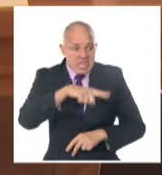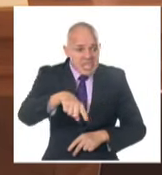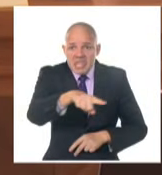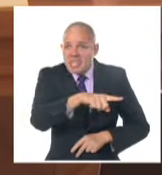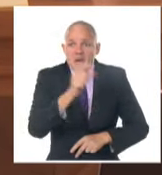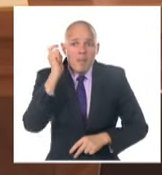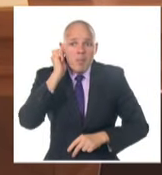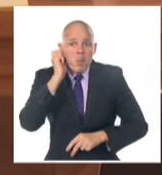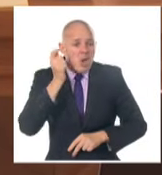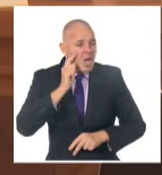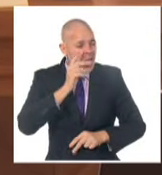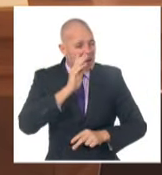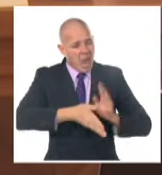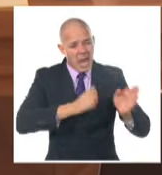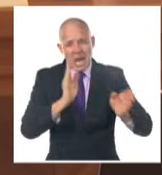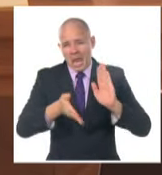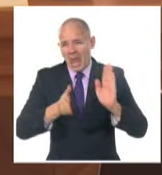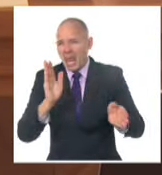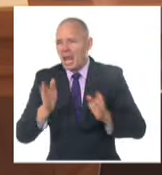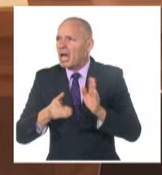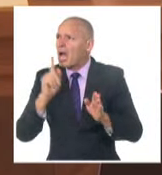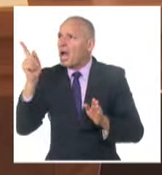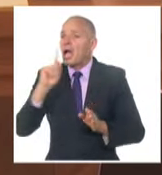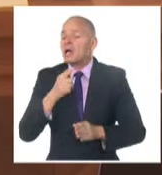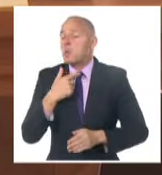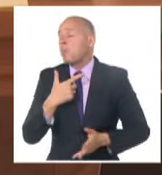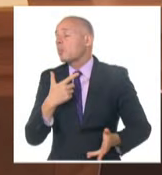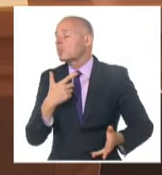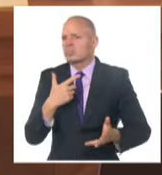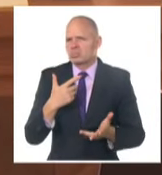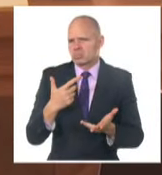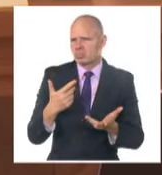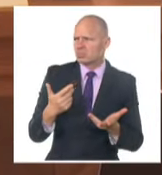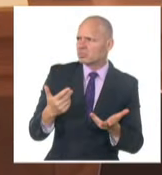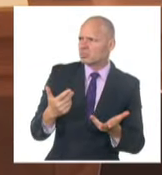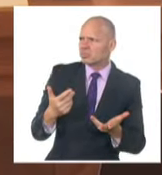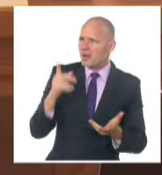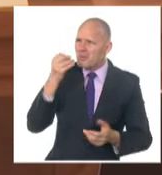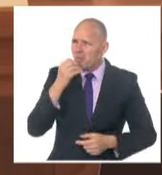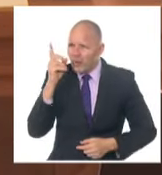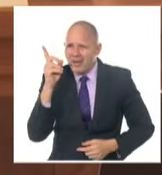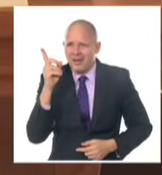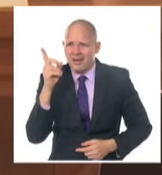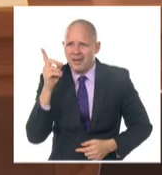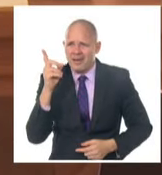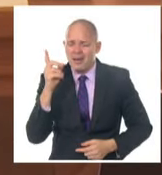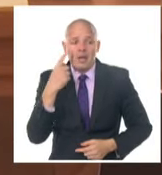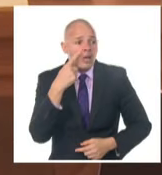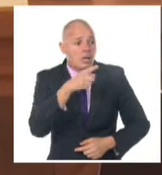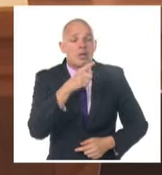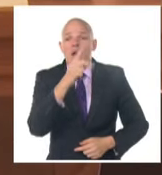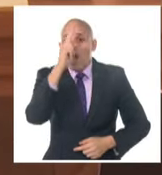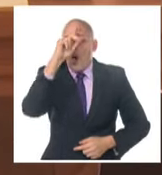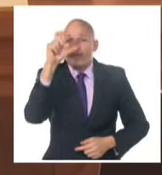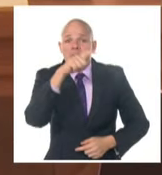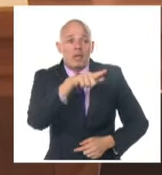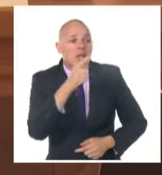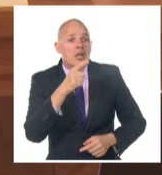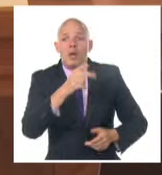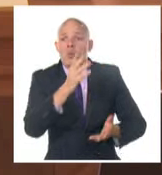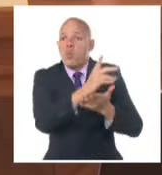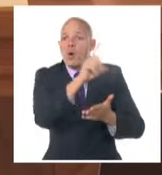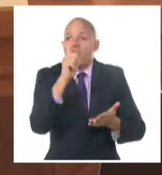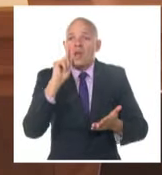Gaza, el bombardeo indiscriminado de escuelas y hospitales, la privación del acceso